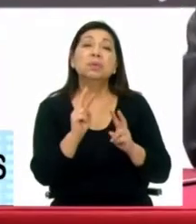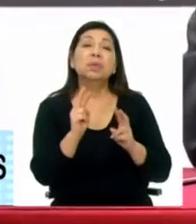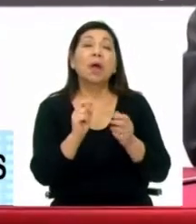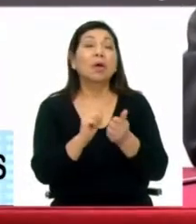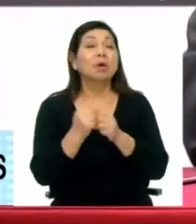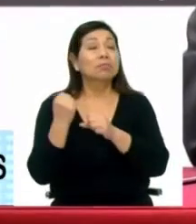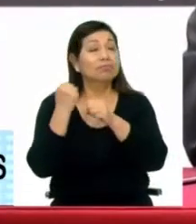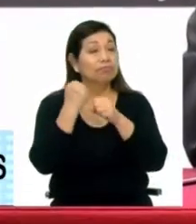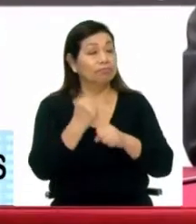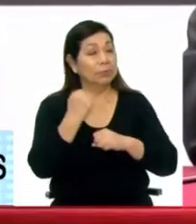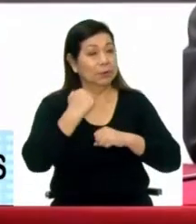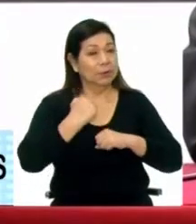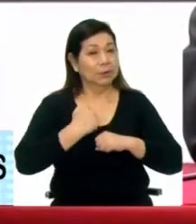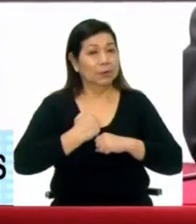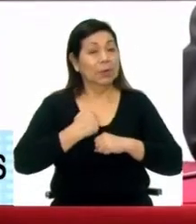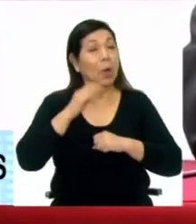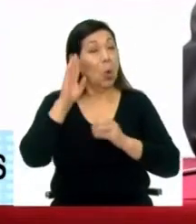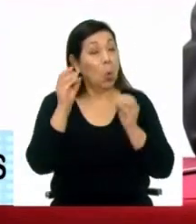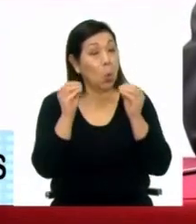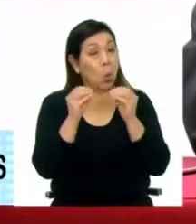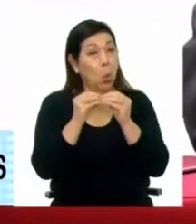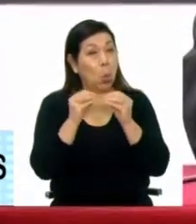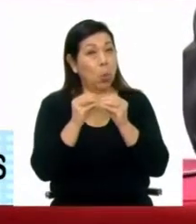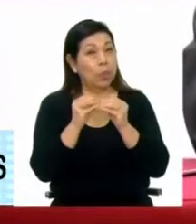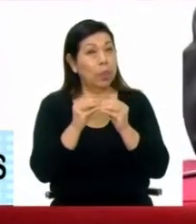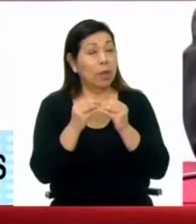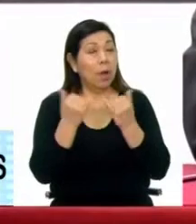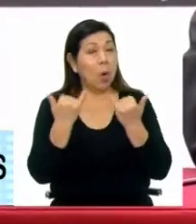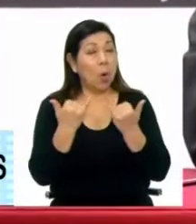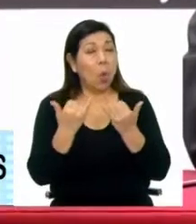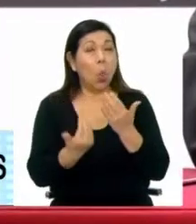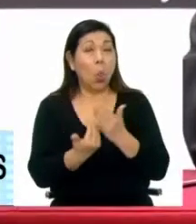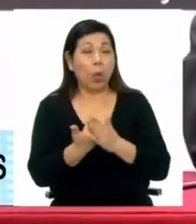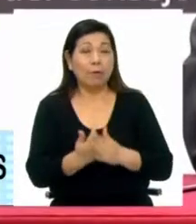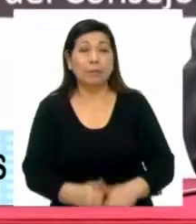este refuerzo del Ejército junto con la Policía Nacional a partir del día de hoy?